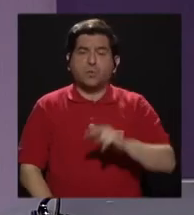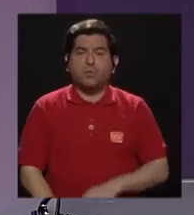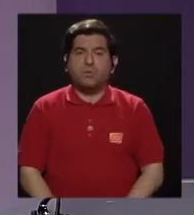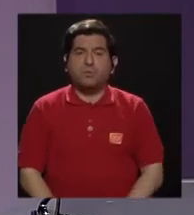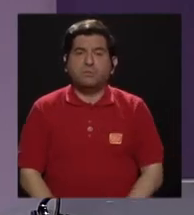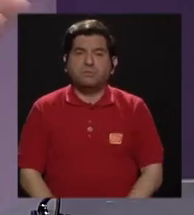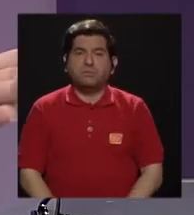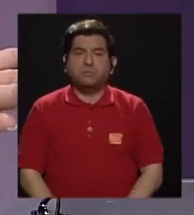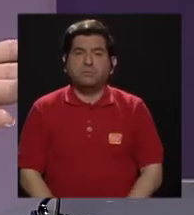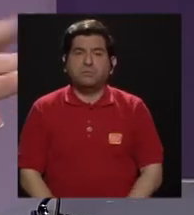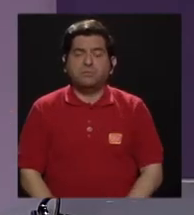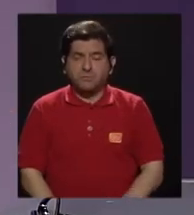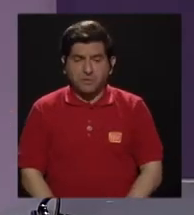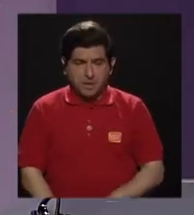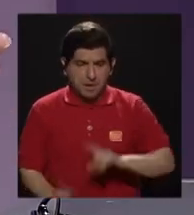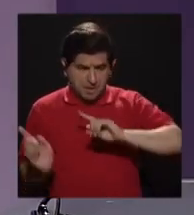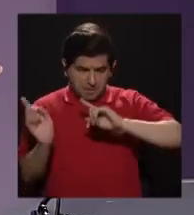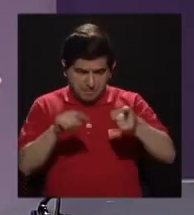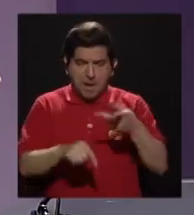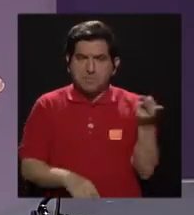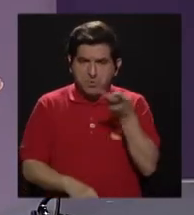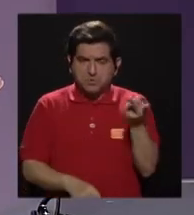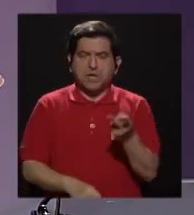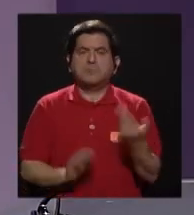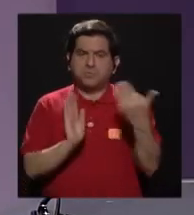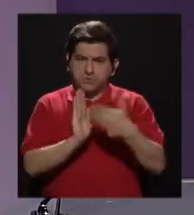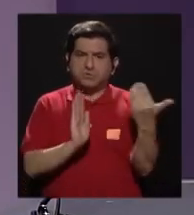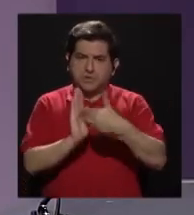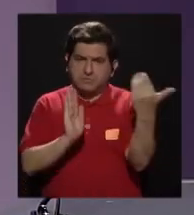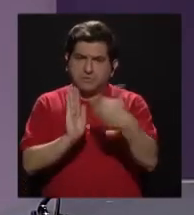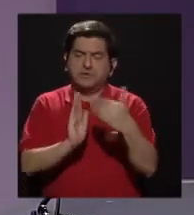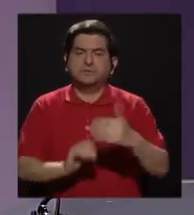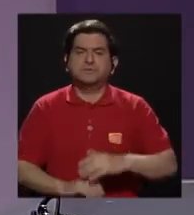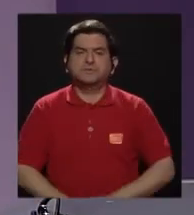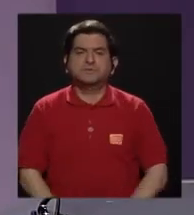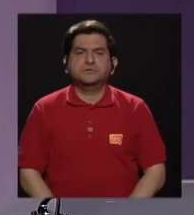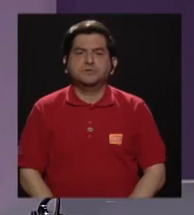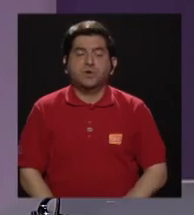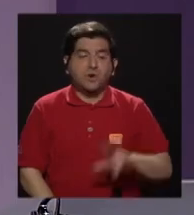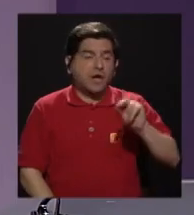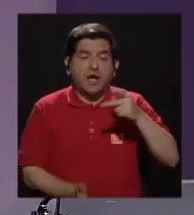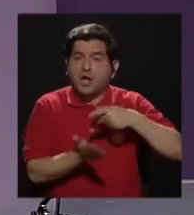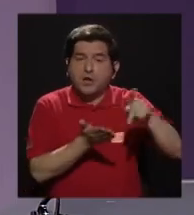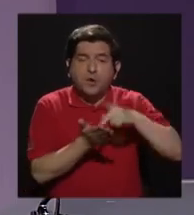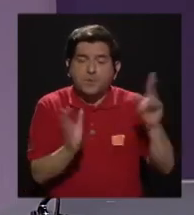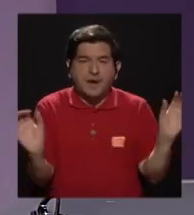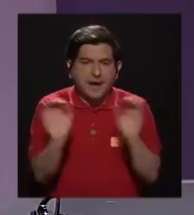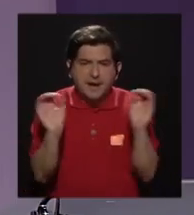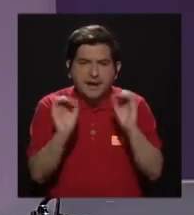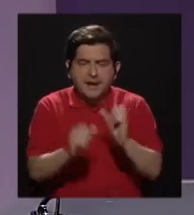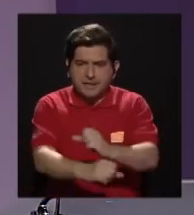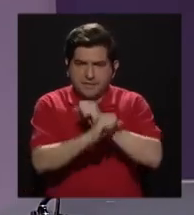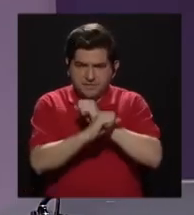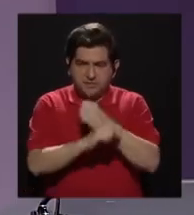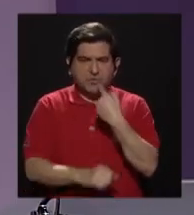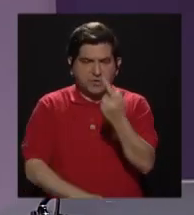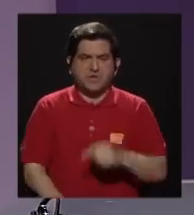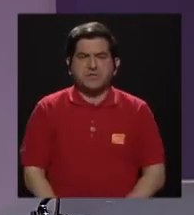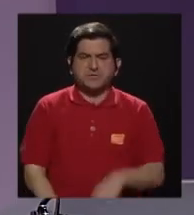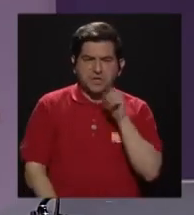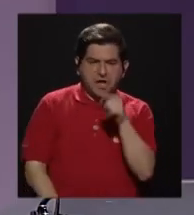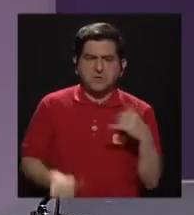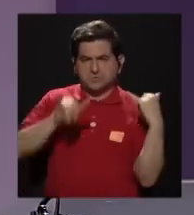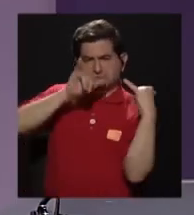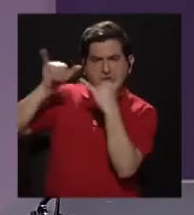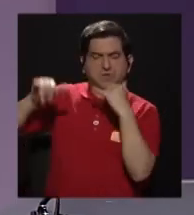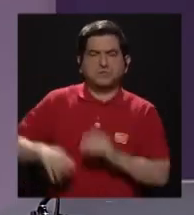entonces vamos a salir las dos partes perjudicadas, porque entonces para no pagarle ninguna prestación, entonces le dicen, te voy a denunciar porque